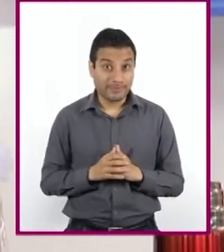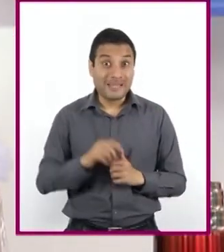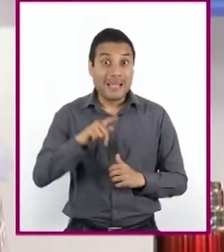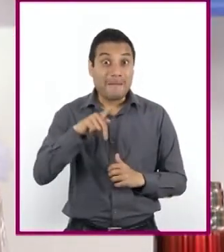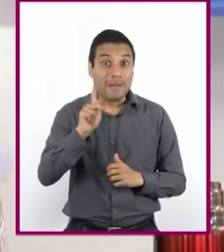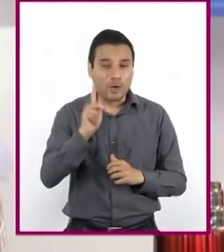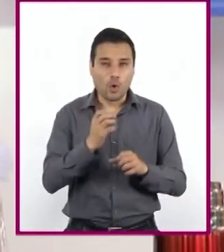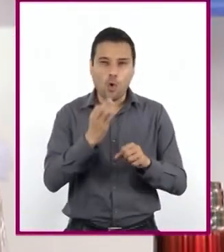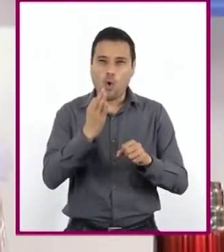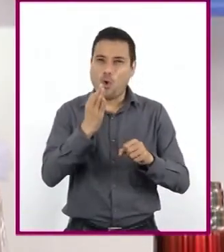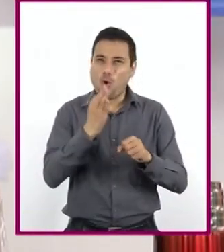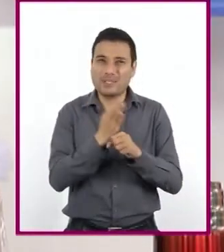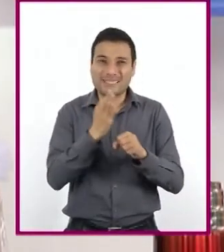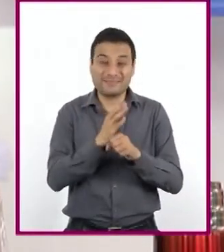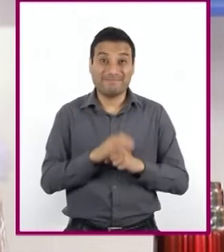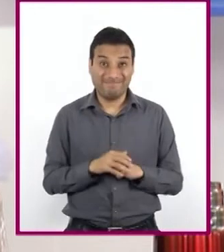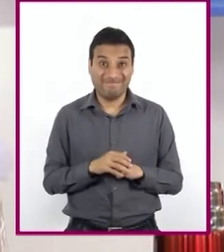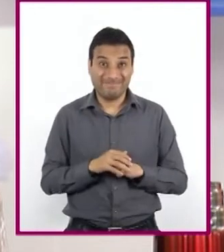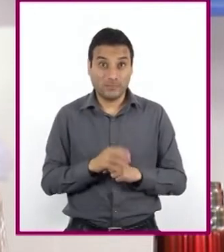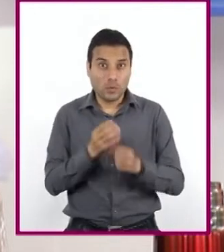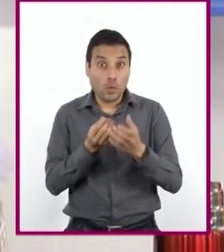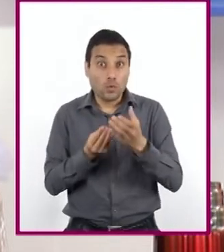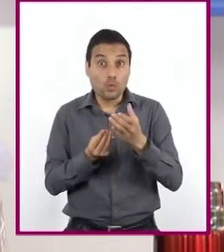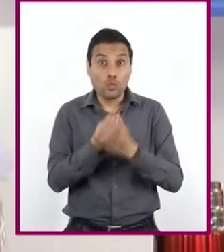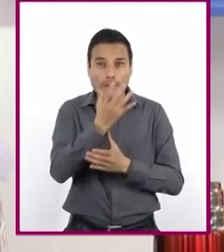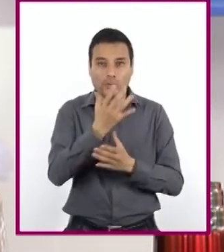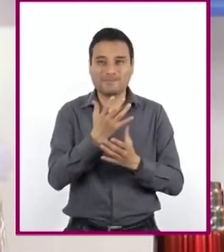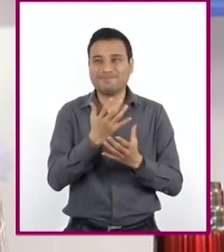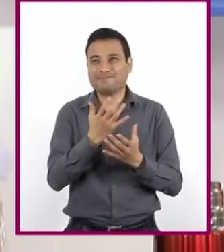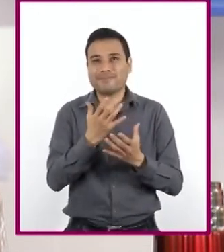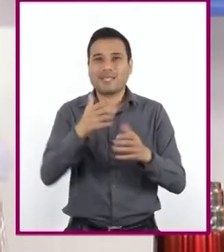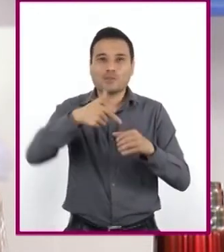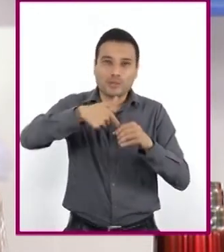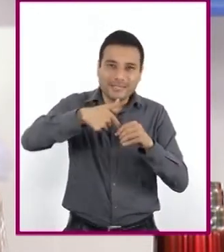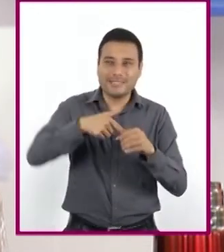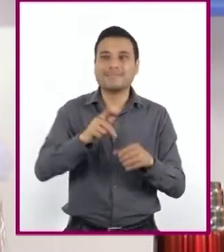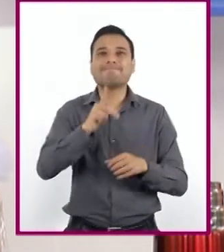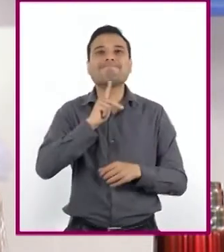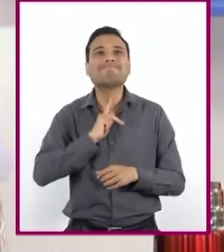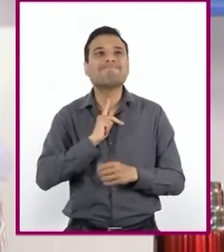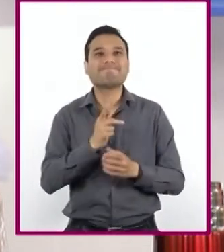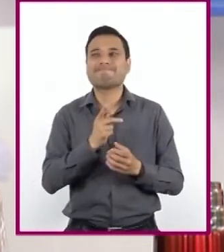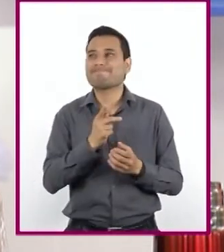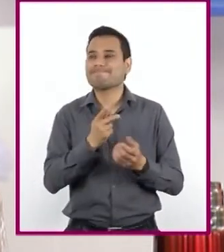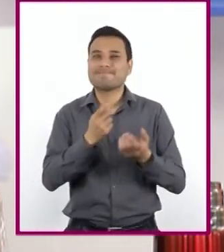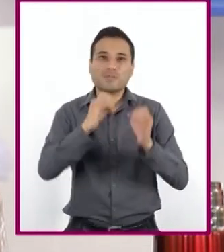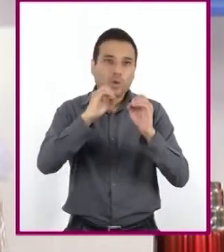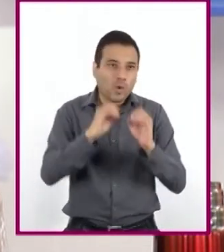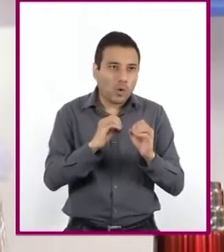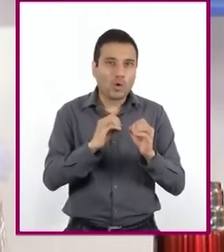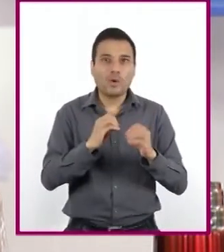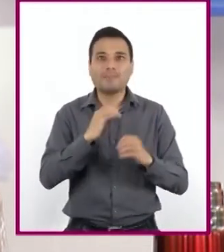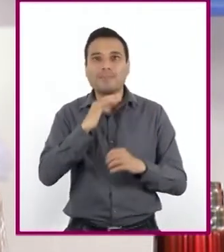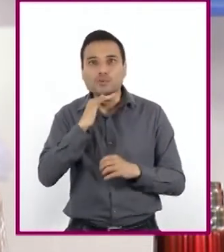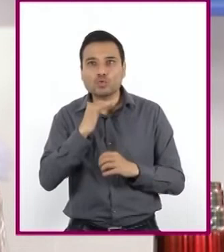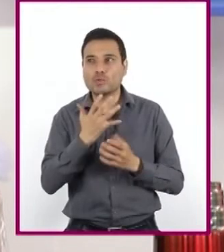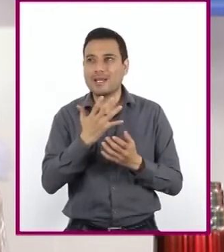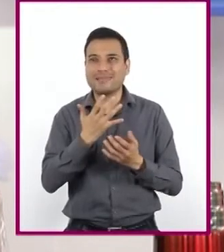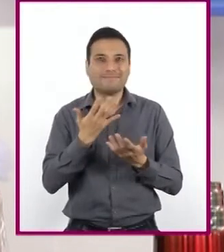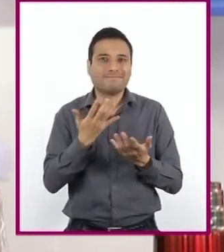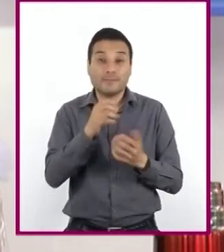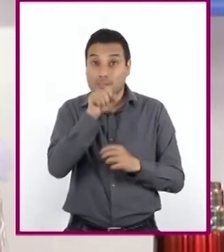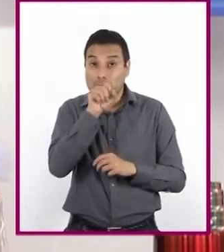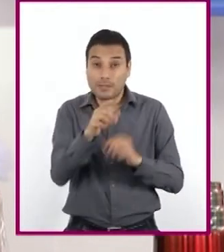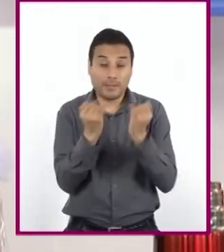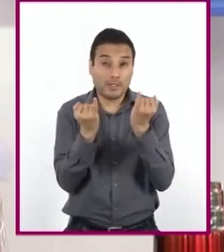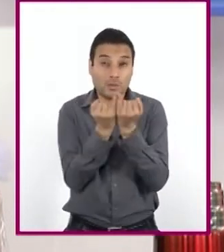embargo, cada vez que un material se quema, como la gasolina, el petróleo, la basura o incluso